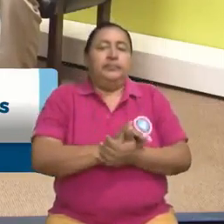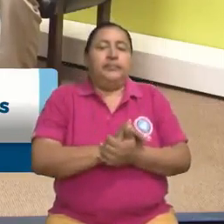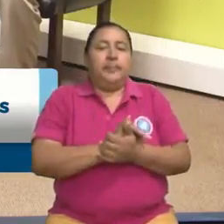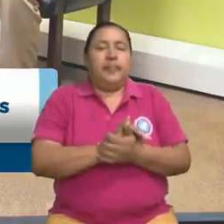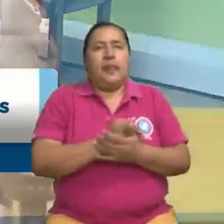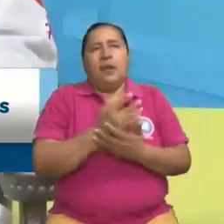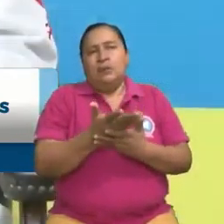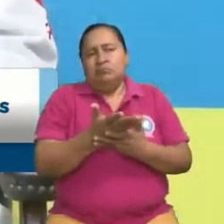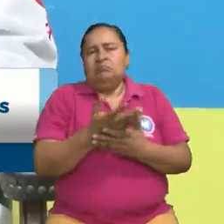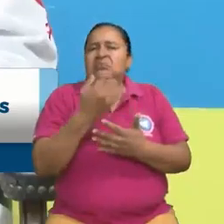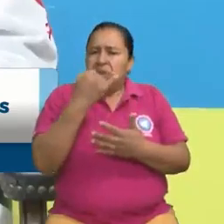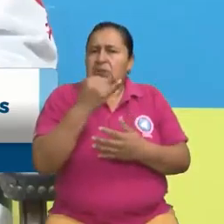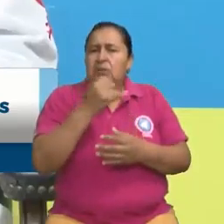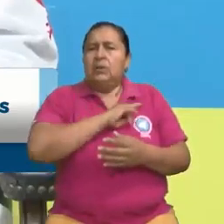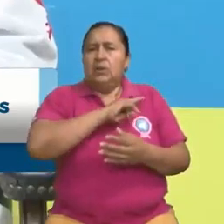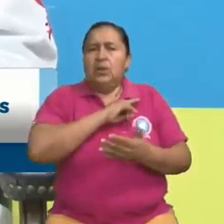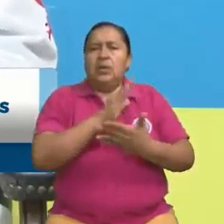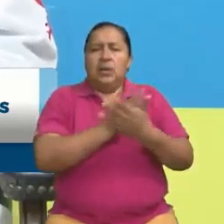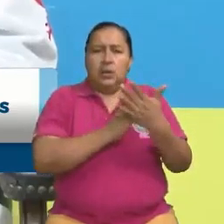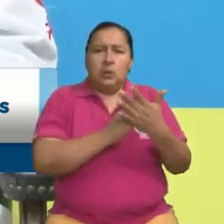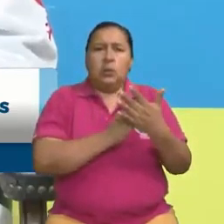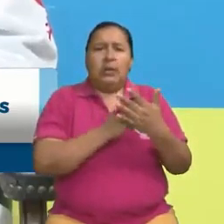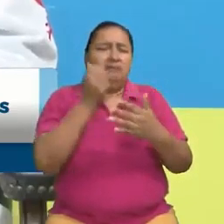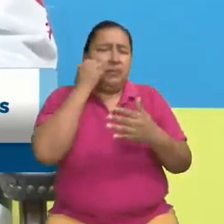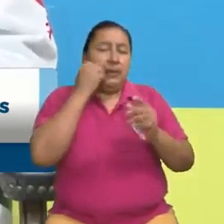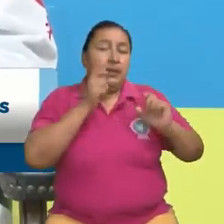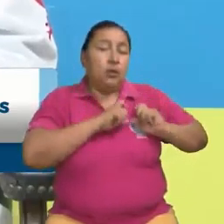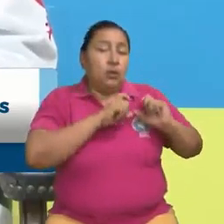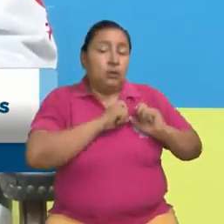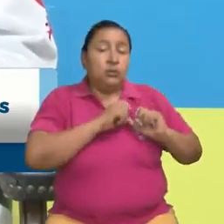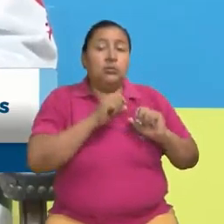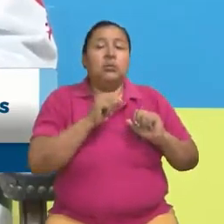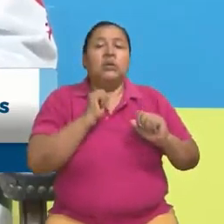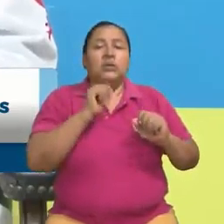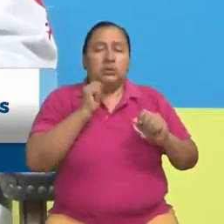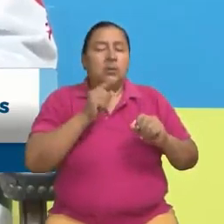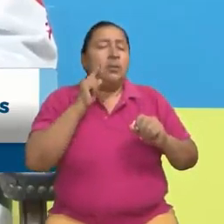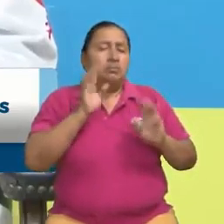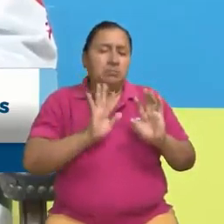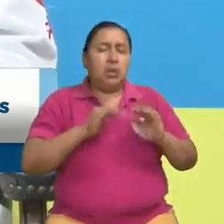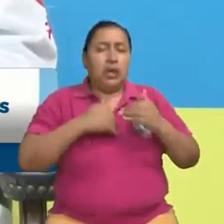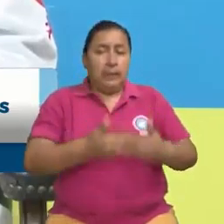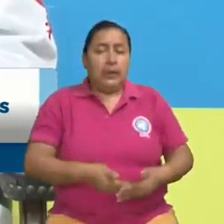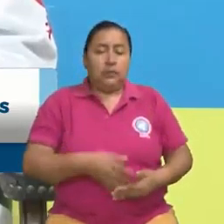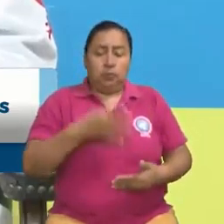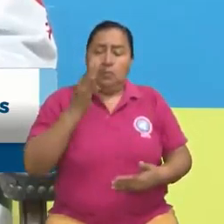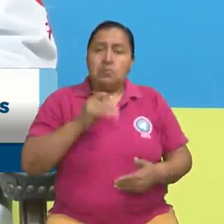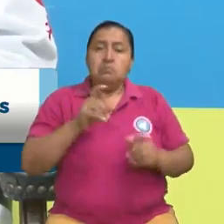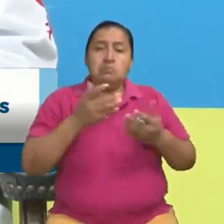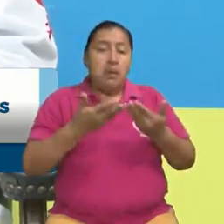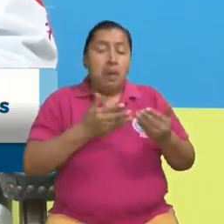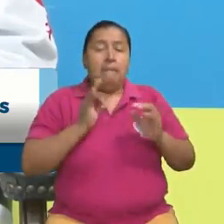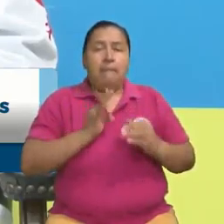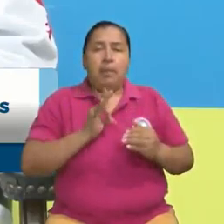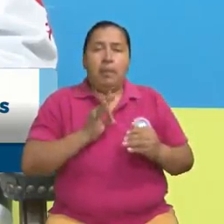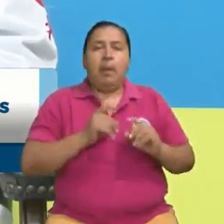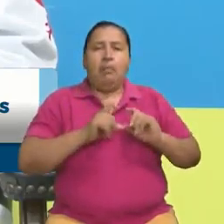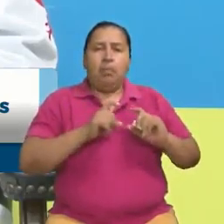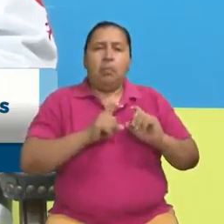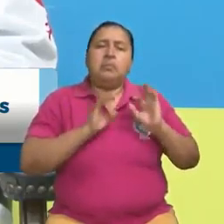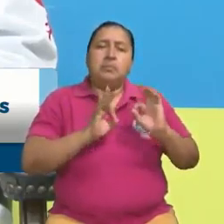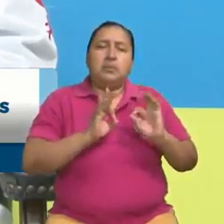Hay ciertas cardiopatías que durante el embarazo son bien toleradas. Y muchas de ellas son cardiopatías que